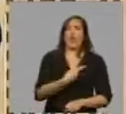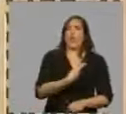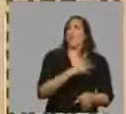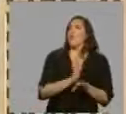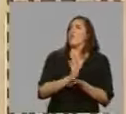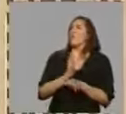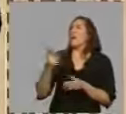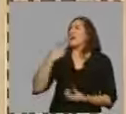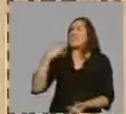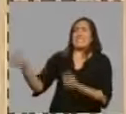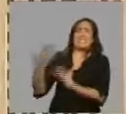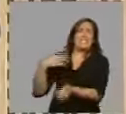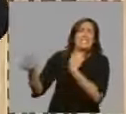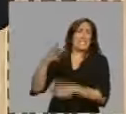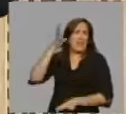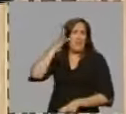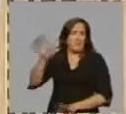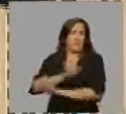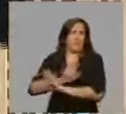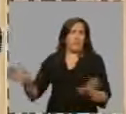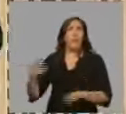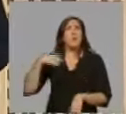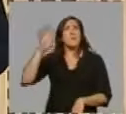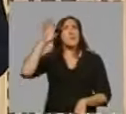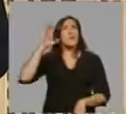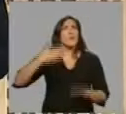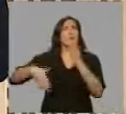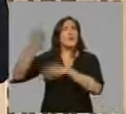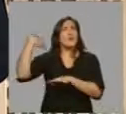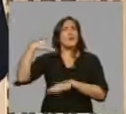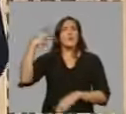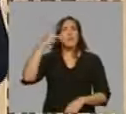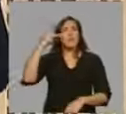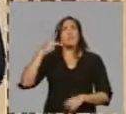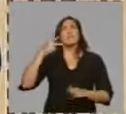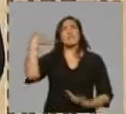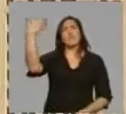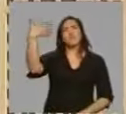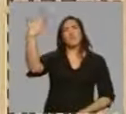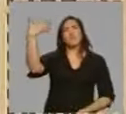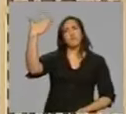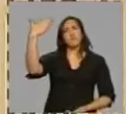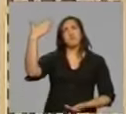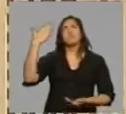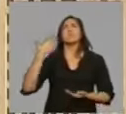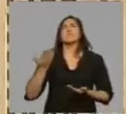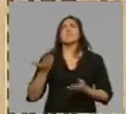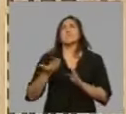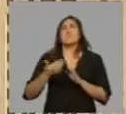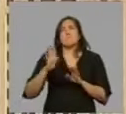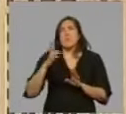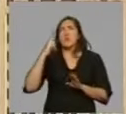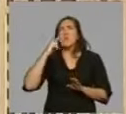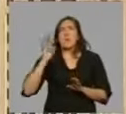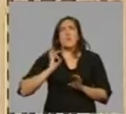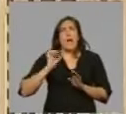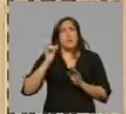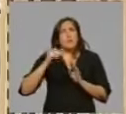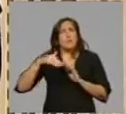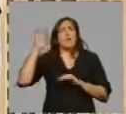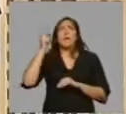vengativos, críticas feroces. Me acuerdo de aquel discurso de Néstor de hace poco más de 9 años, del 24